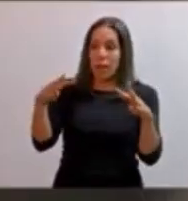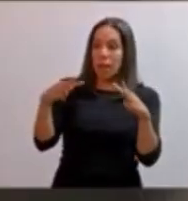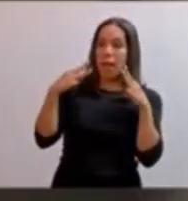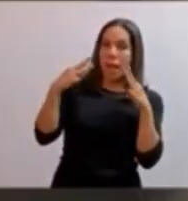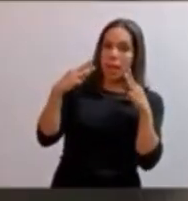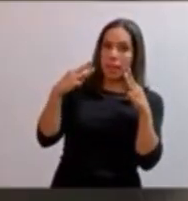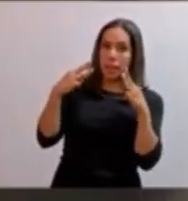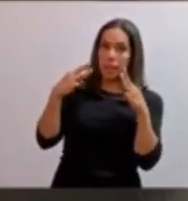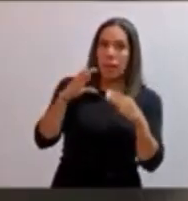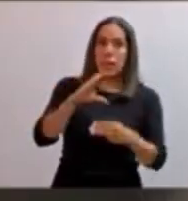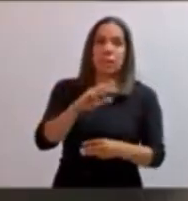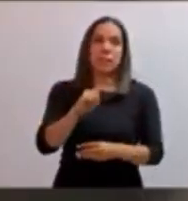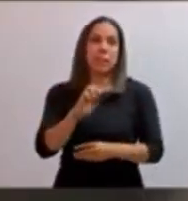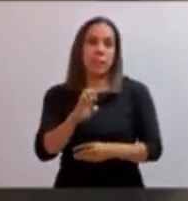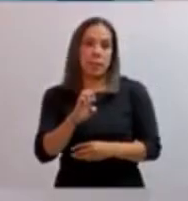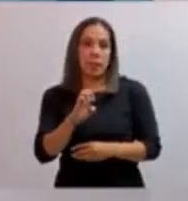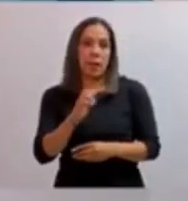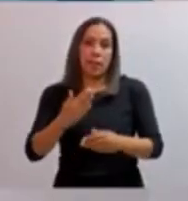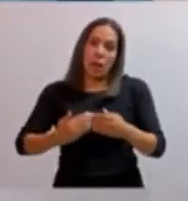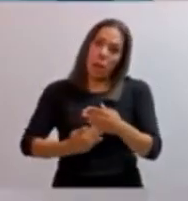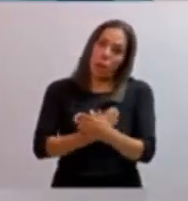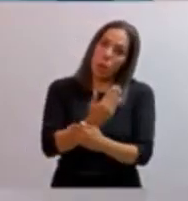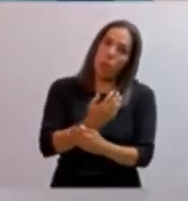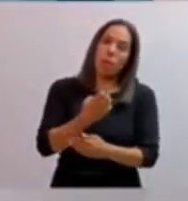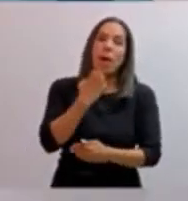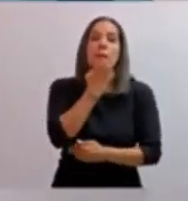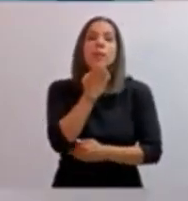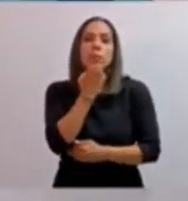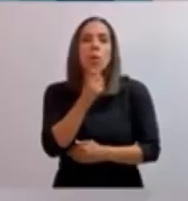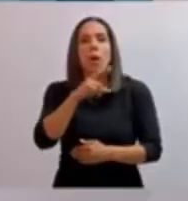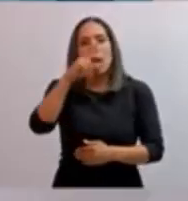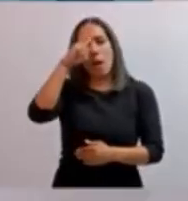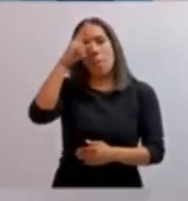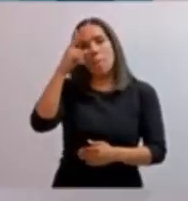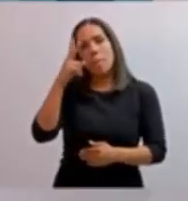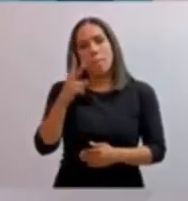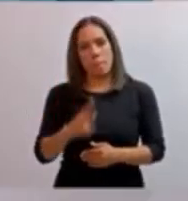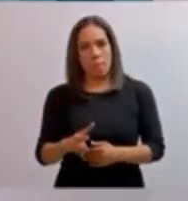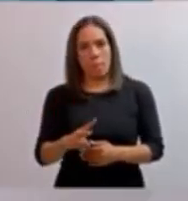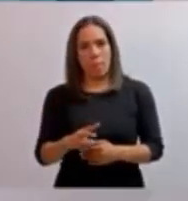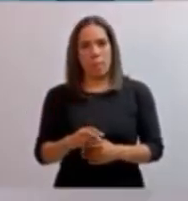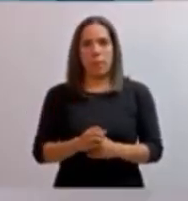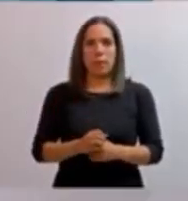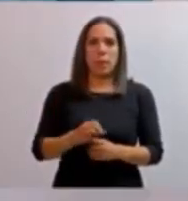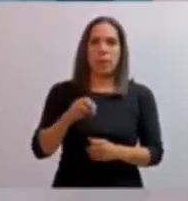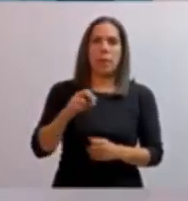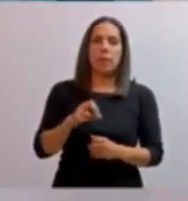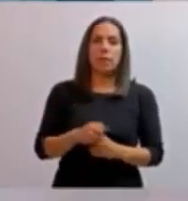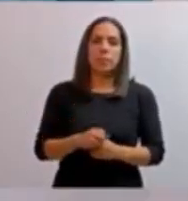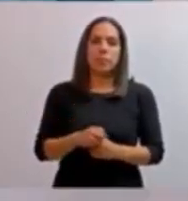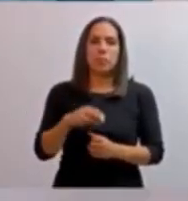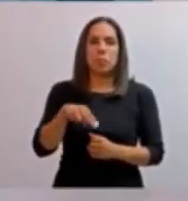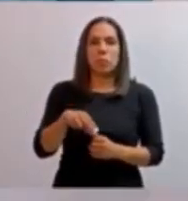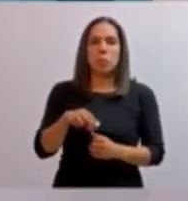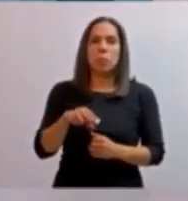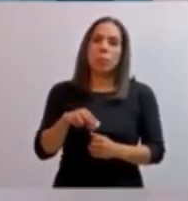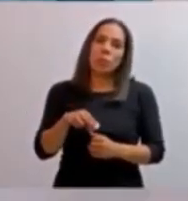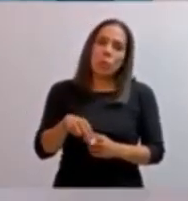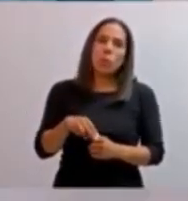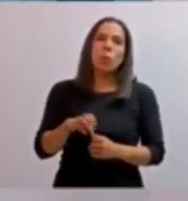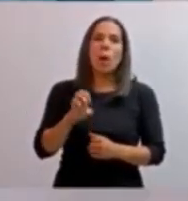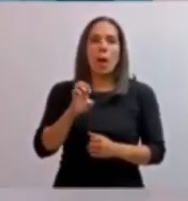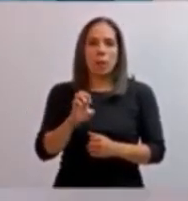Técnico Escolar en el marco de la nueva escuela mexicana. Este ejercicio que hemos preparado nos implicó dialogar